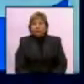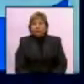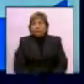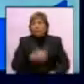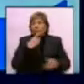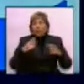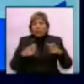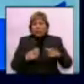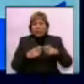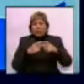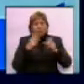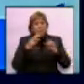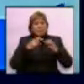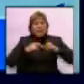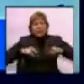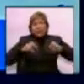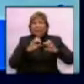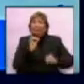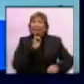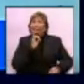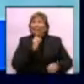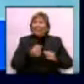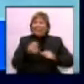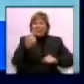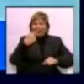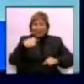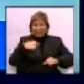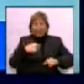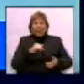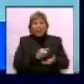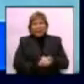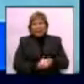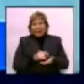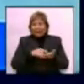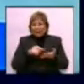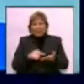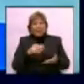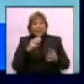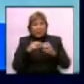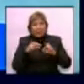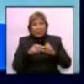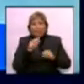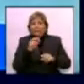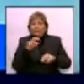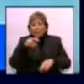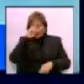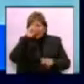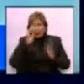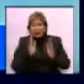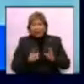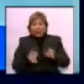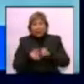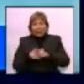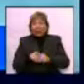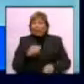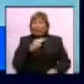Una delegación de parlamentarios estadounidenses visitó el Congreso de la República y se reunió con sus pares peruanos. El primer encuentro fue con los miembros